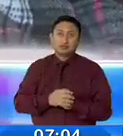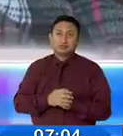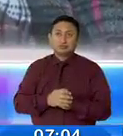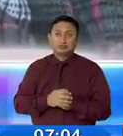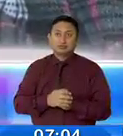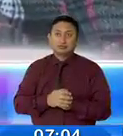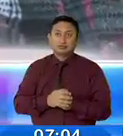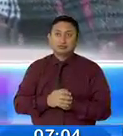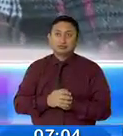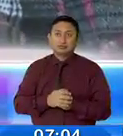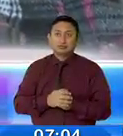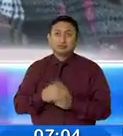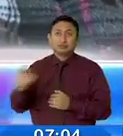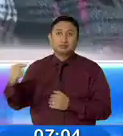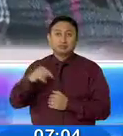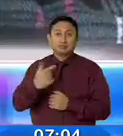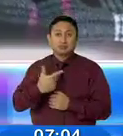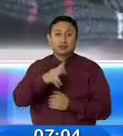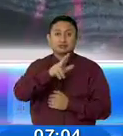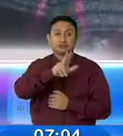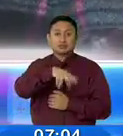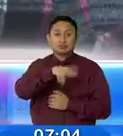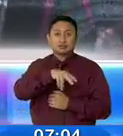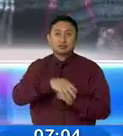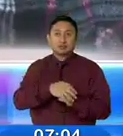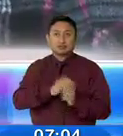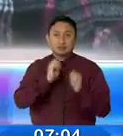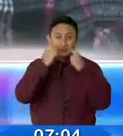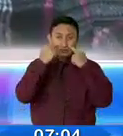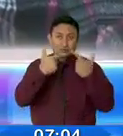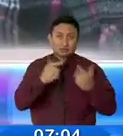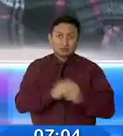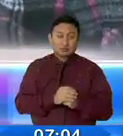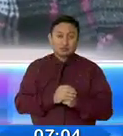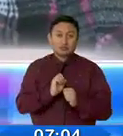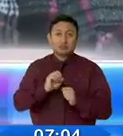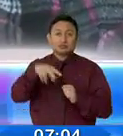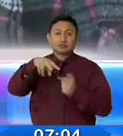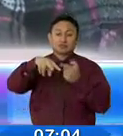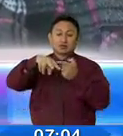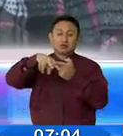ella pasó 3 meses aquí, hasta cuando le apuntaron la pierna.